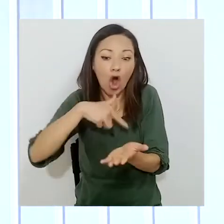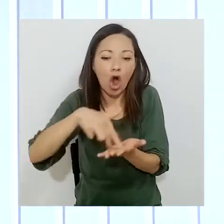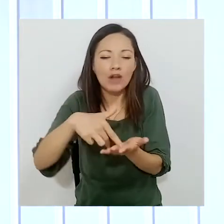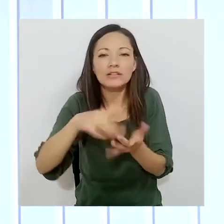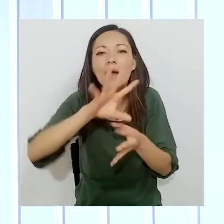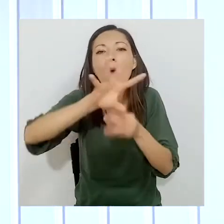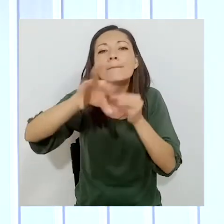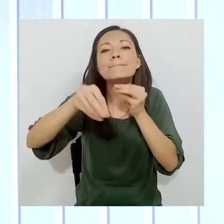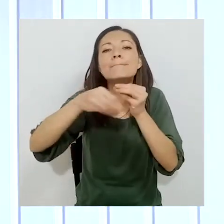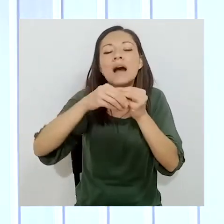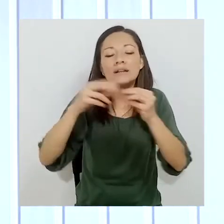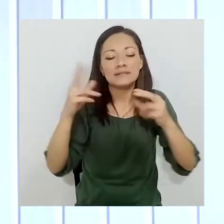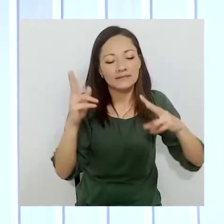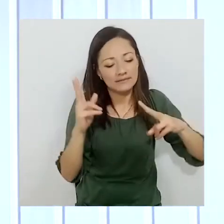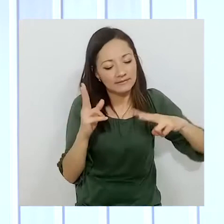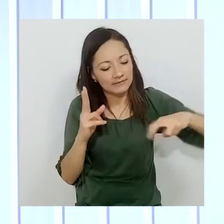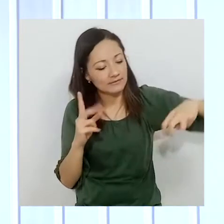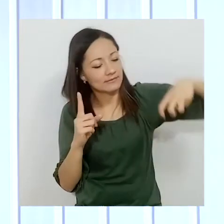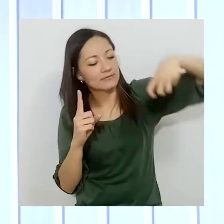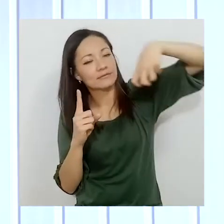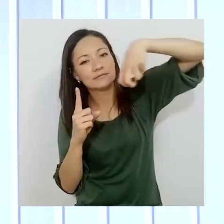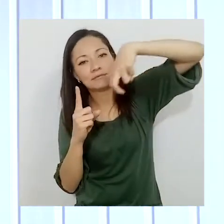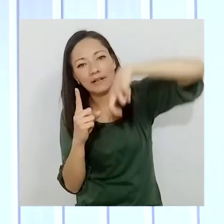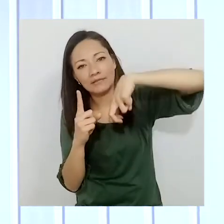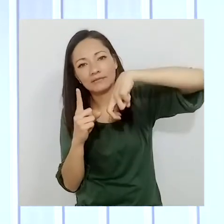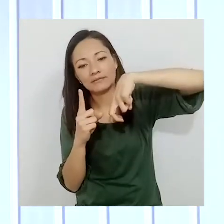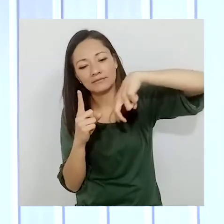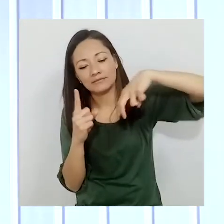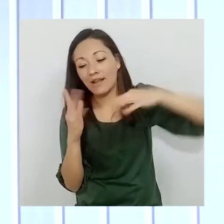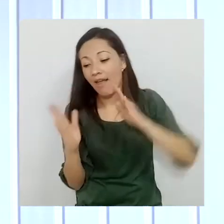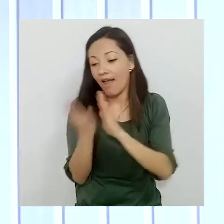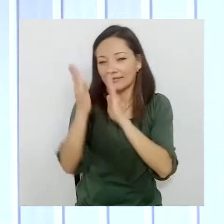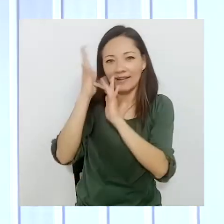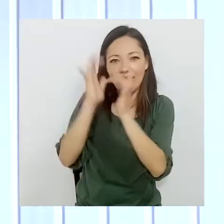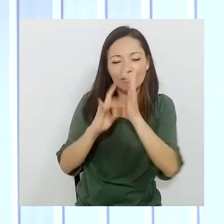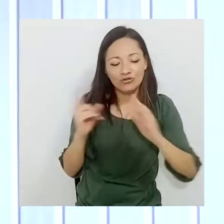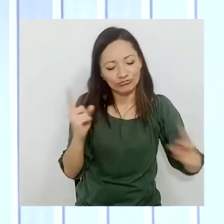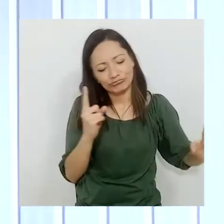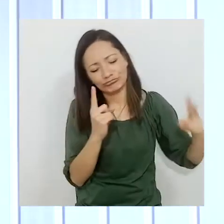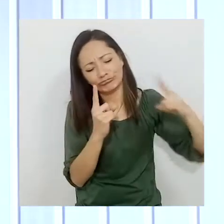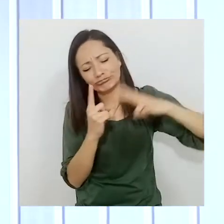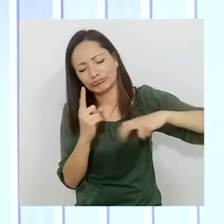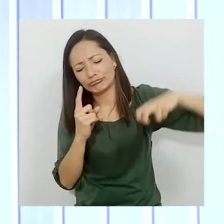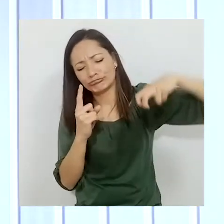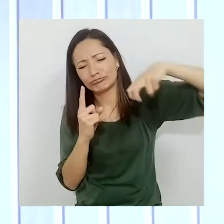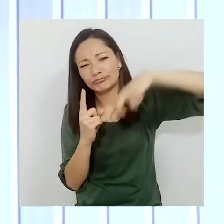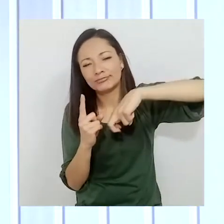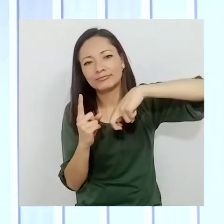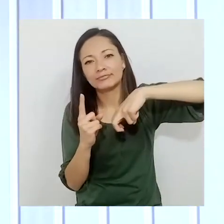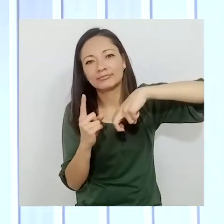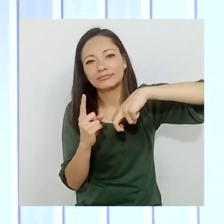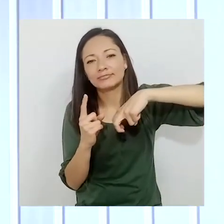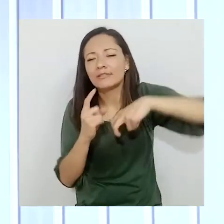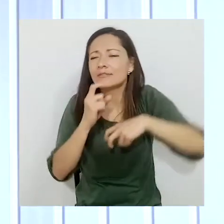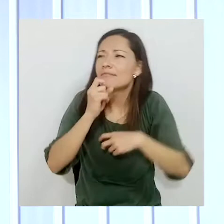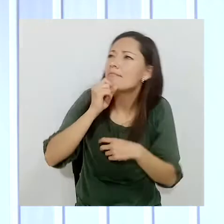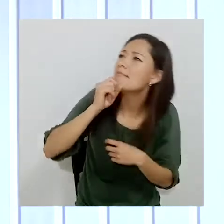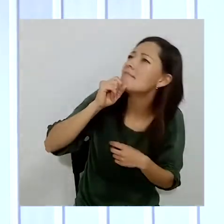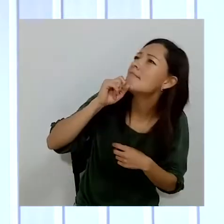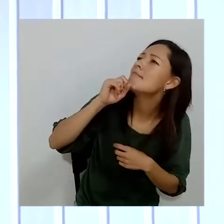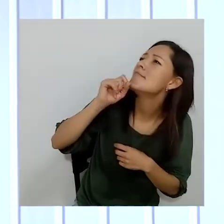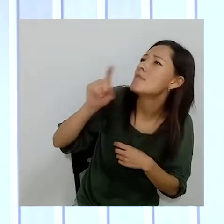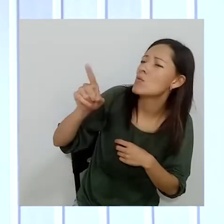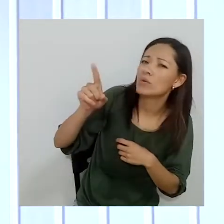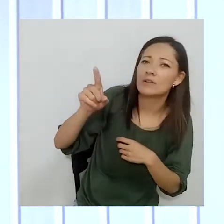judío es bien impresionante. Se hincó, se arrodilló delante de Jesús. Y le hizo la pregunta